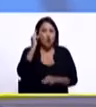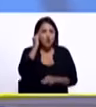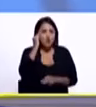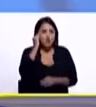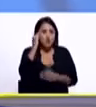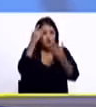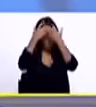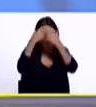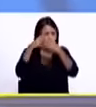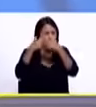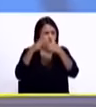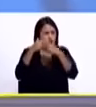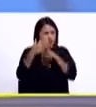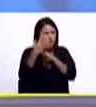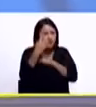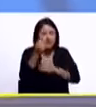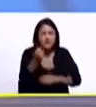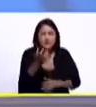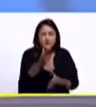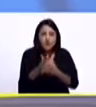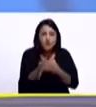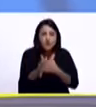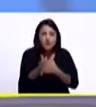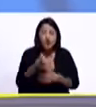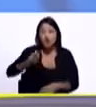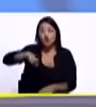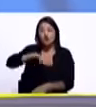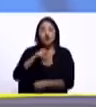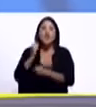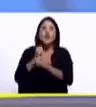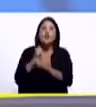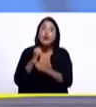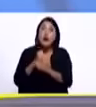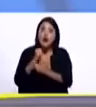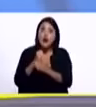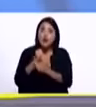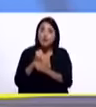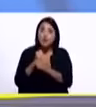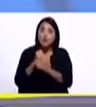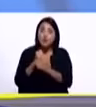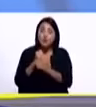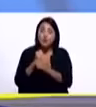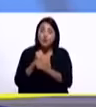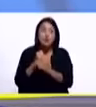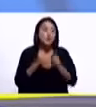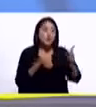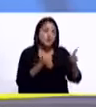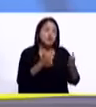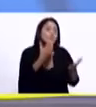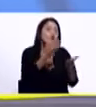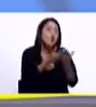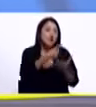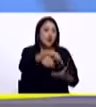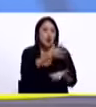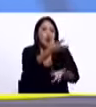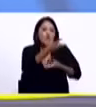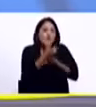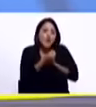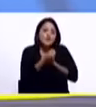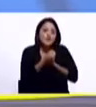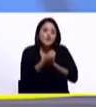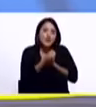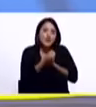sorpresa. Porque nosotros hacemos el trabajo. Y lo que le pido a ustedes es confianza, porque estamos